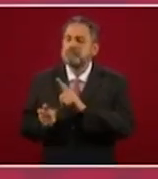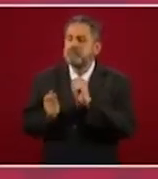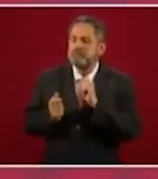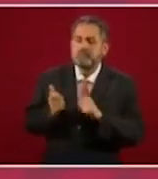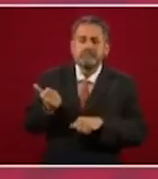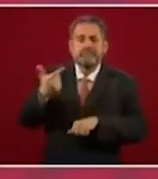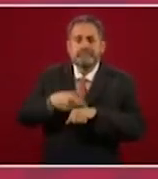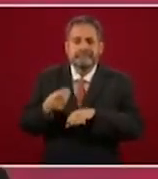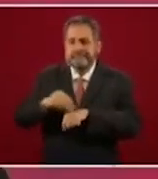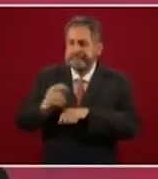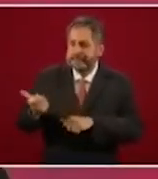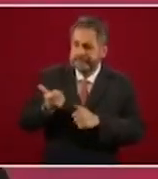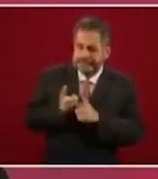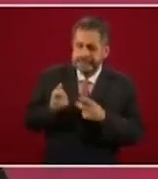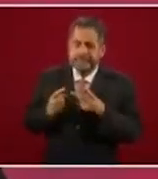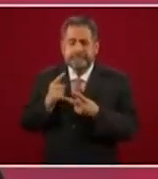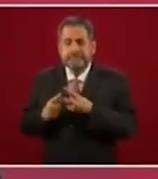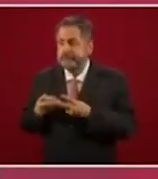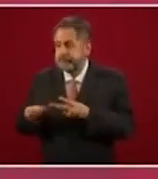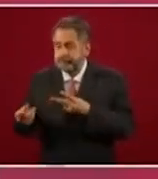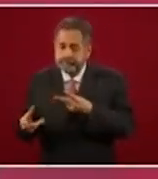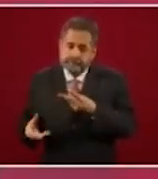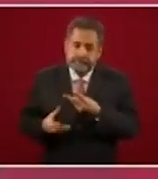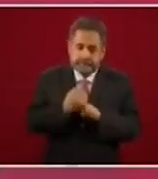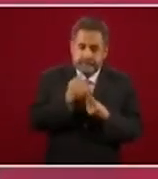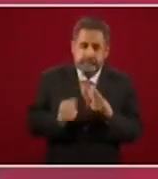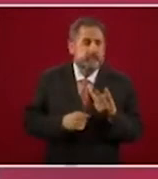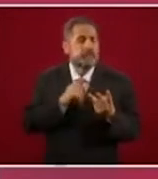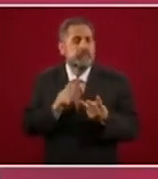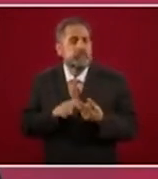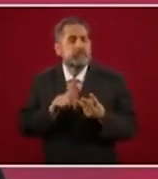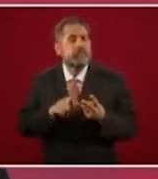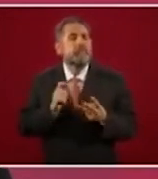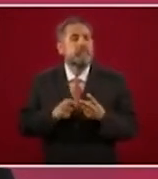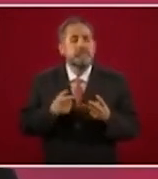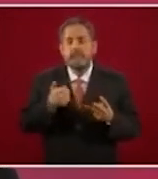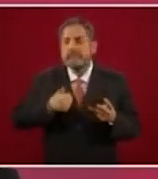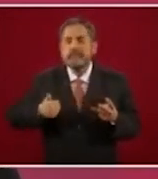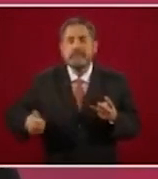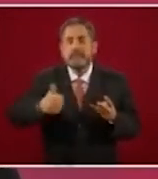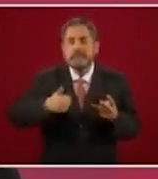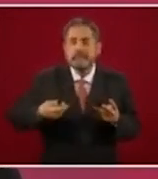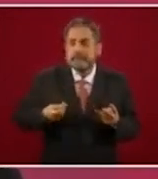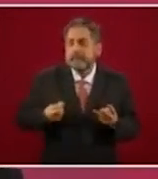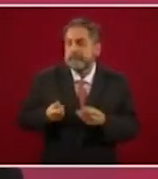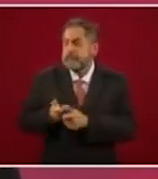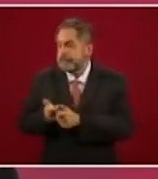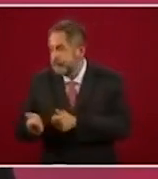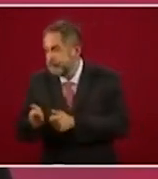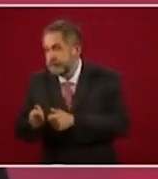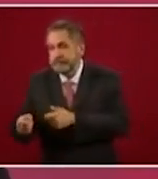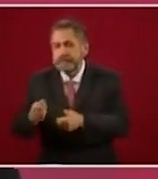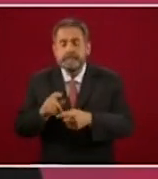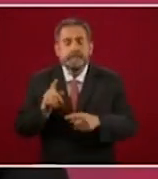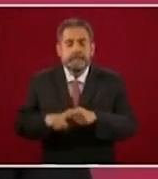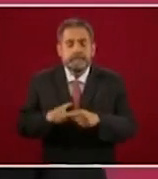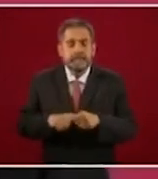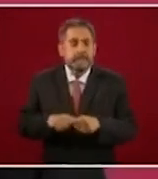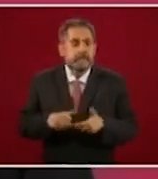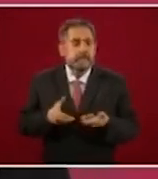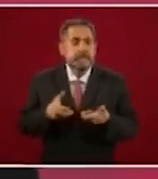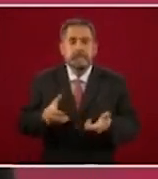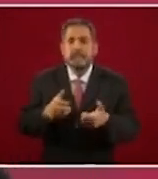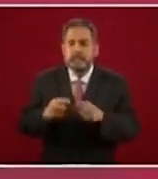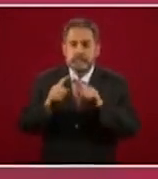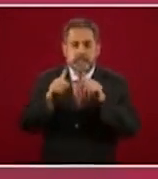y el otro gasto que le llamamos de bolsillo lo representa la consulta ambulatoria